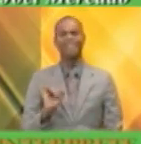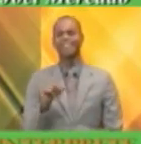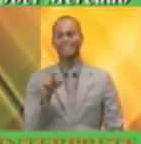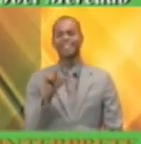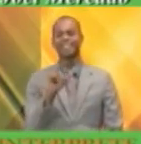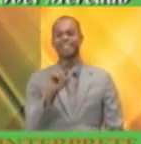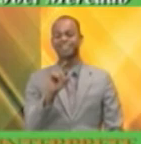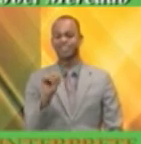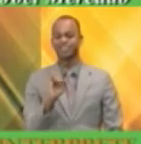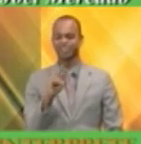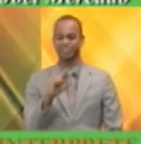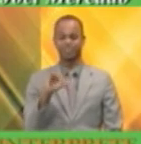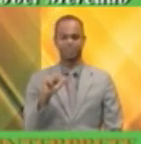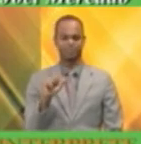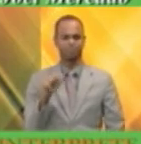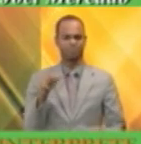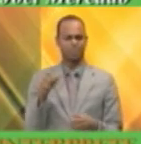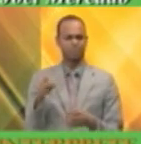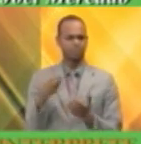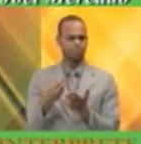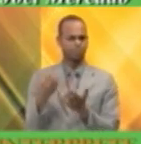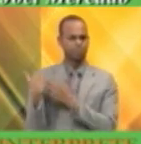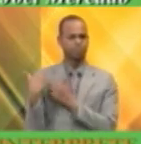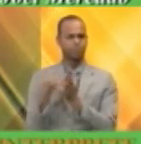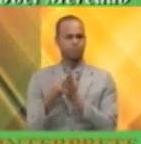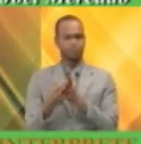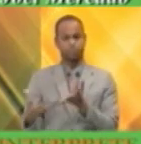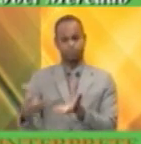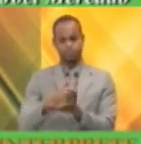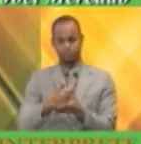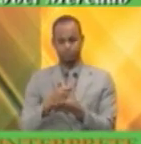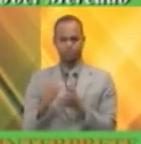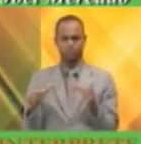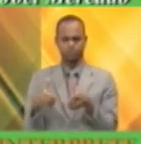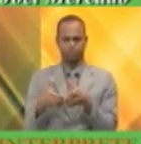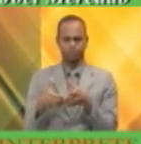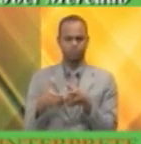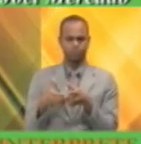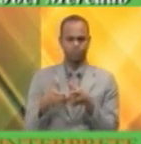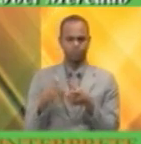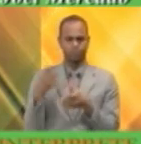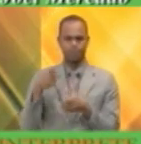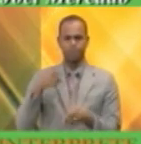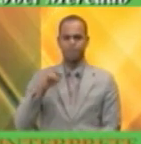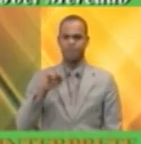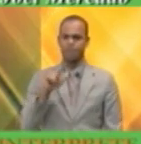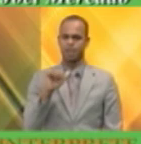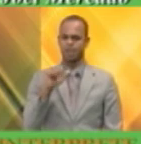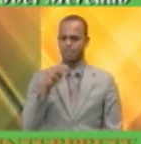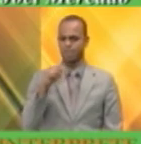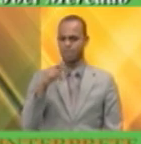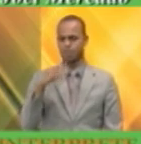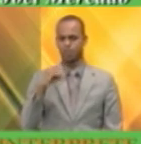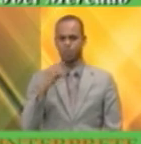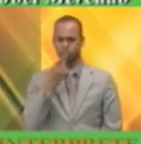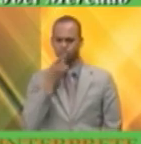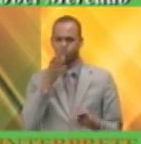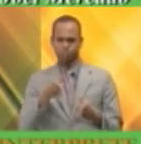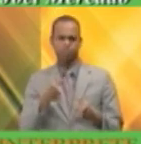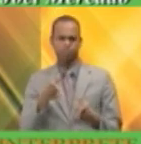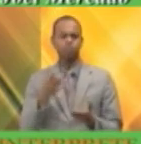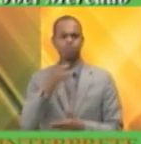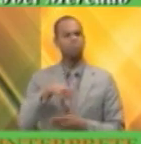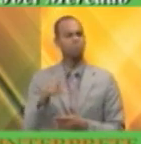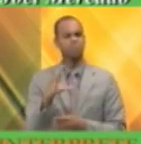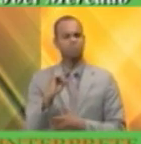del Comité Paralímpico Dominicano, Copadón sería, ¿verdad? Bienvenido. Así mismo. Y también está